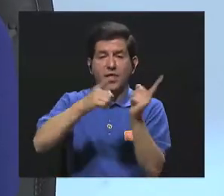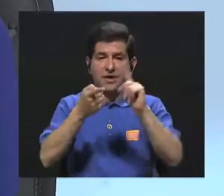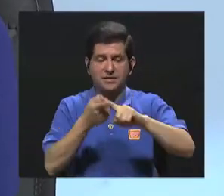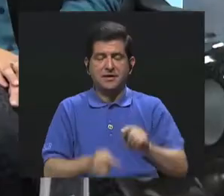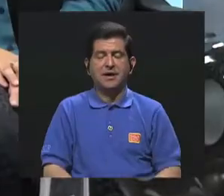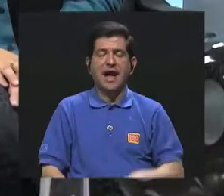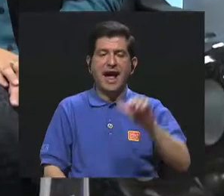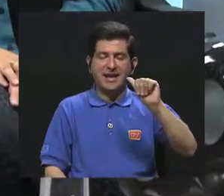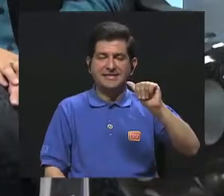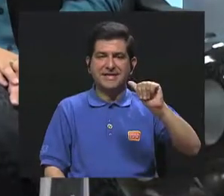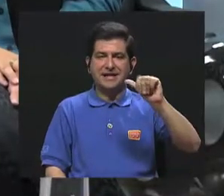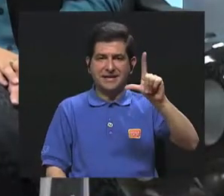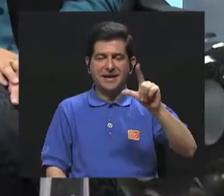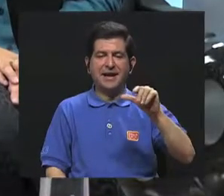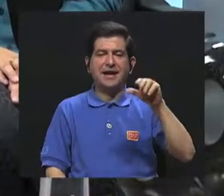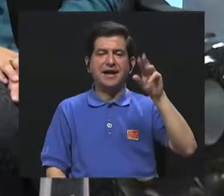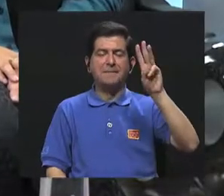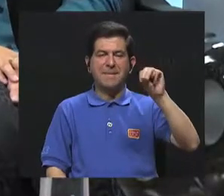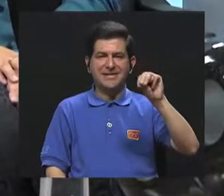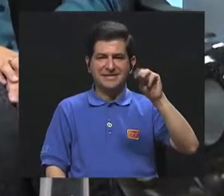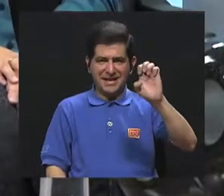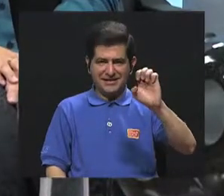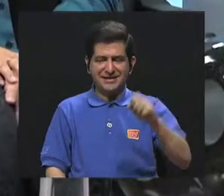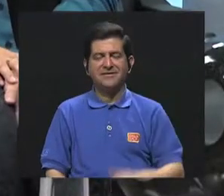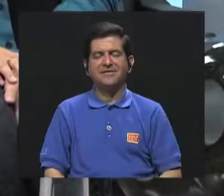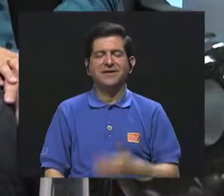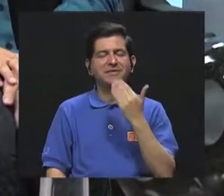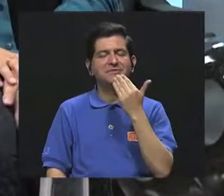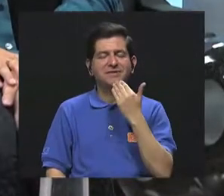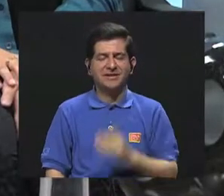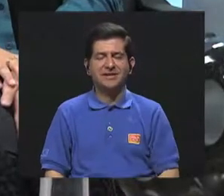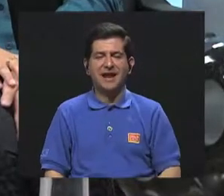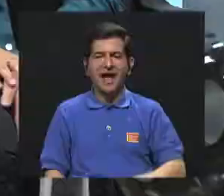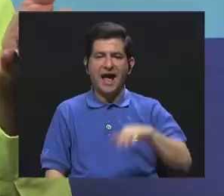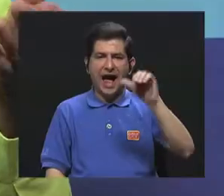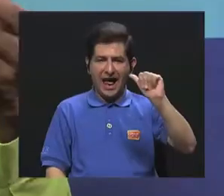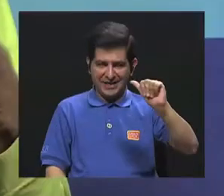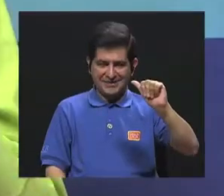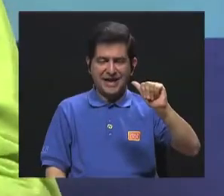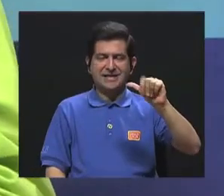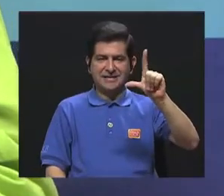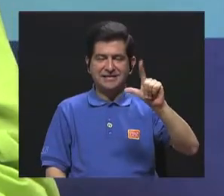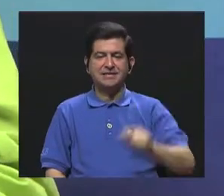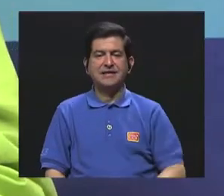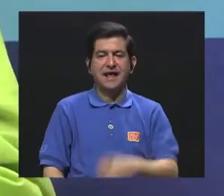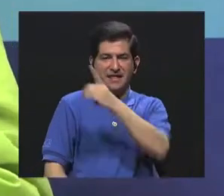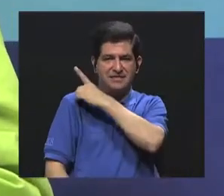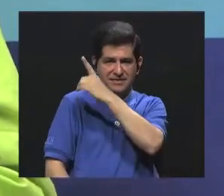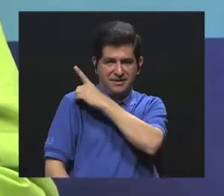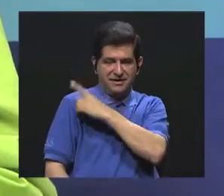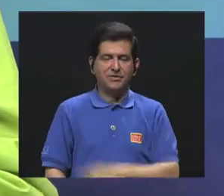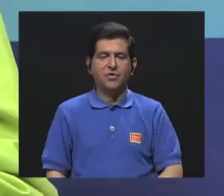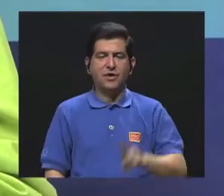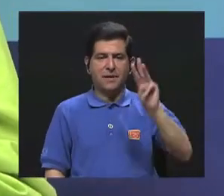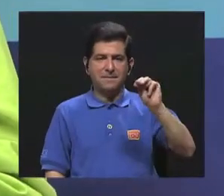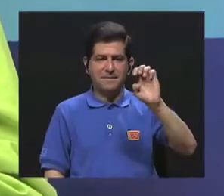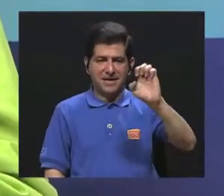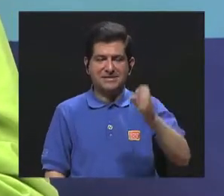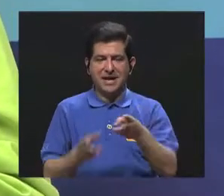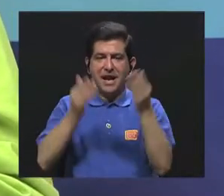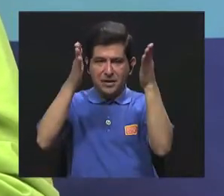Alexandra Latichef y Marcela Esquivel. Bienvenidas. Muchas gracias. Muchas Alexandra, gracias. Directora de Los Volátiles, y Marcela,